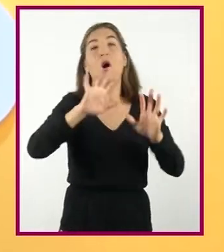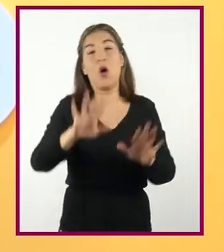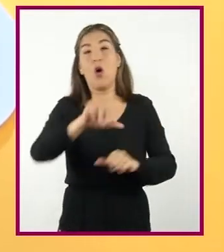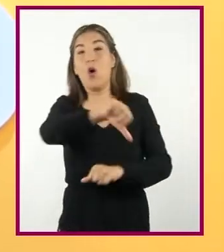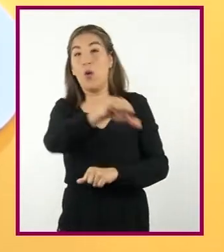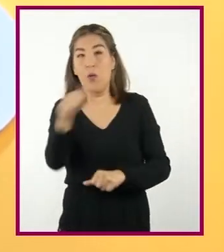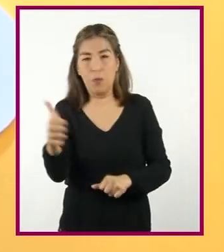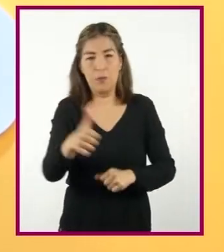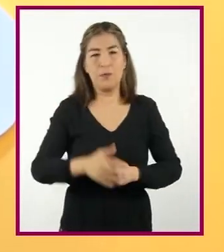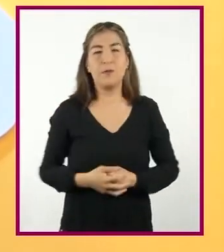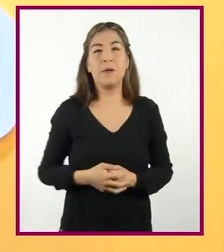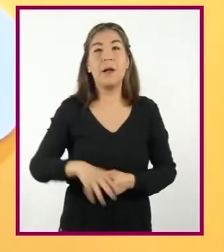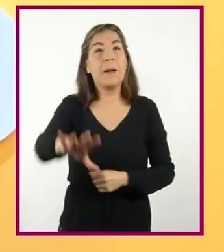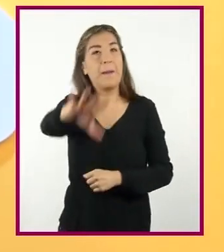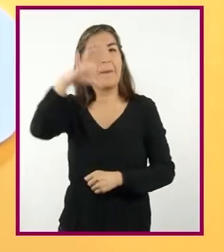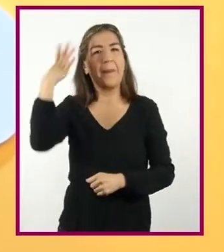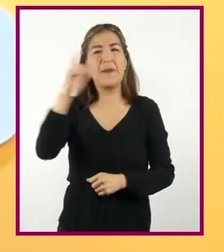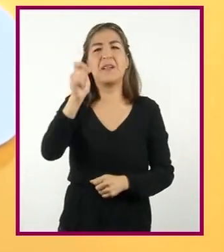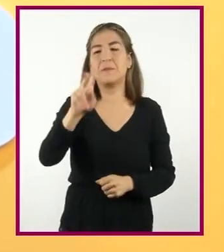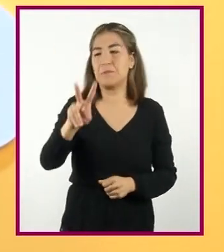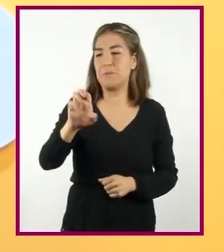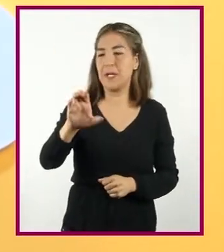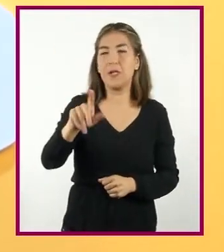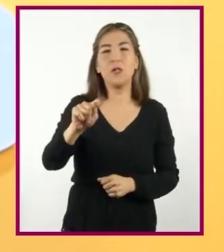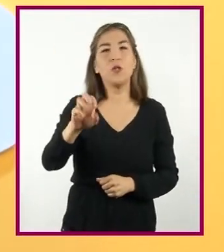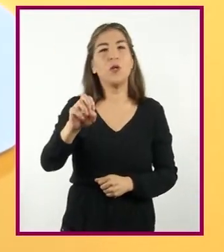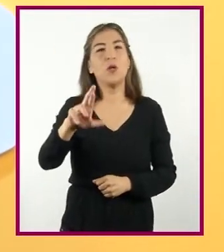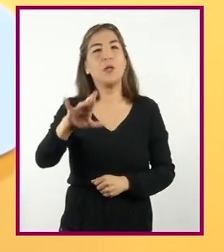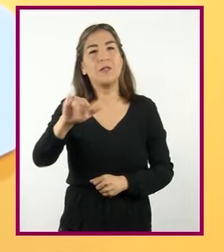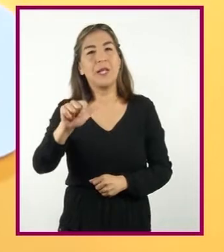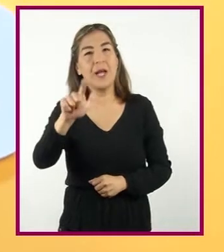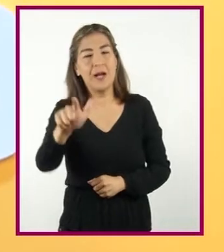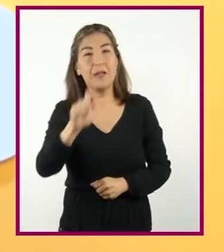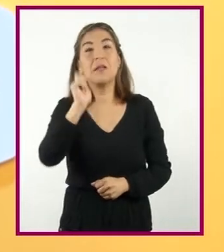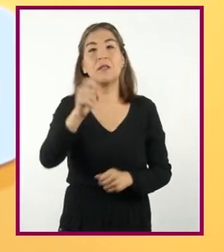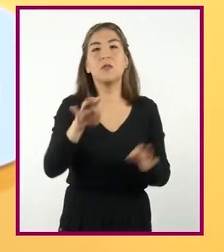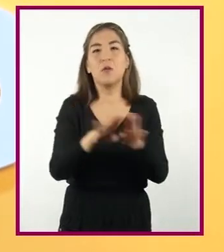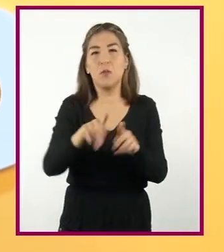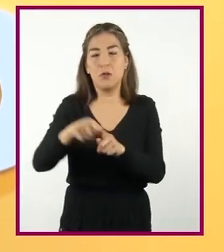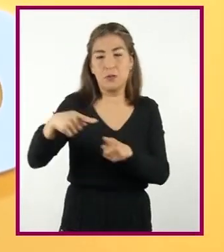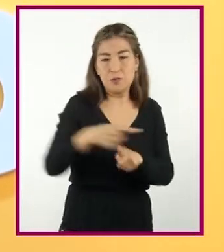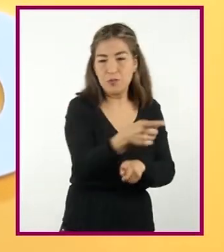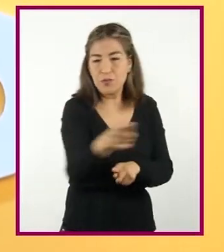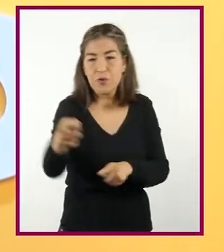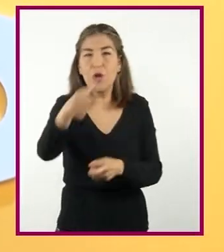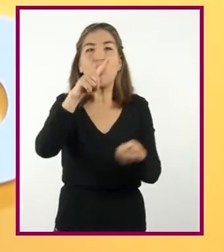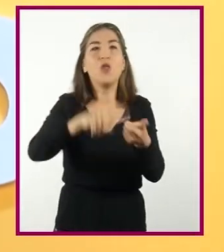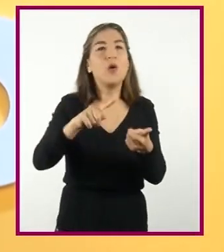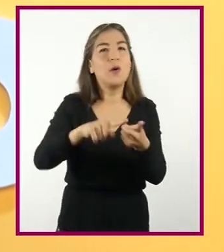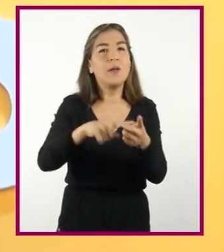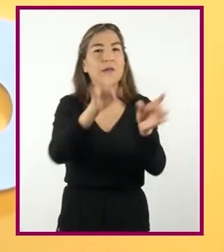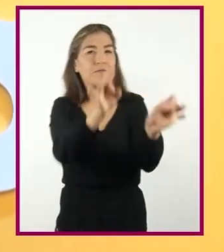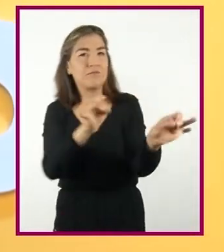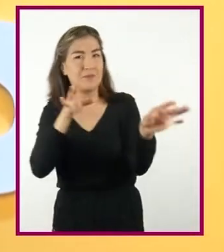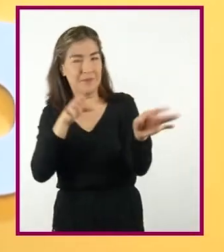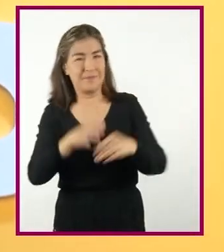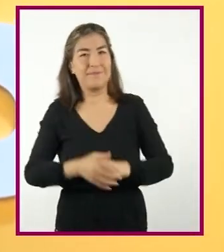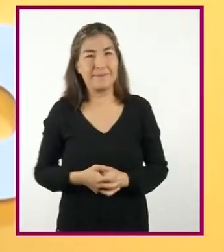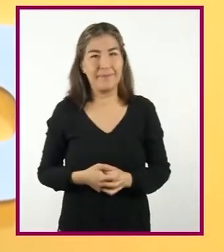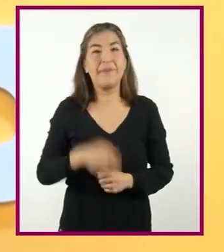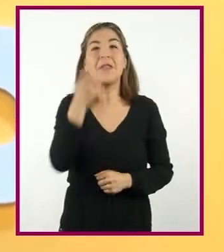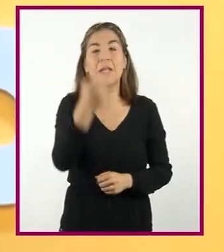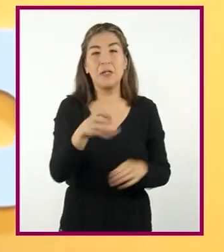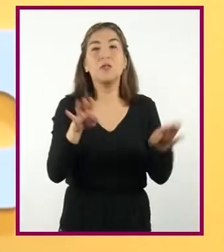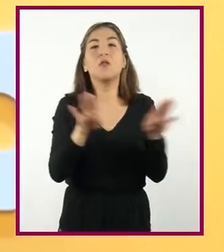velocidad es una magnitud vectorial, es decir, tiene magnitud, dirección y sentido. Continuemos para responder las